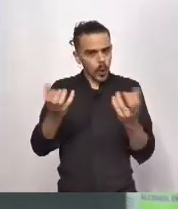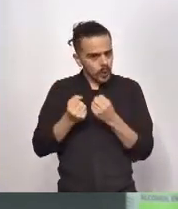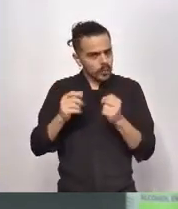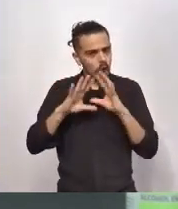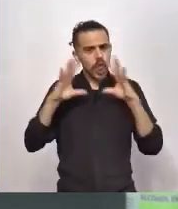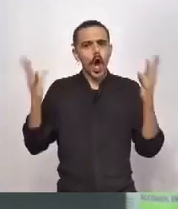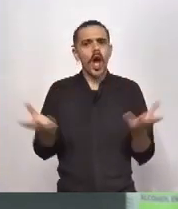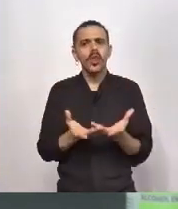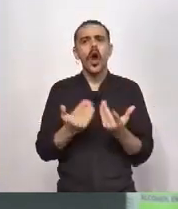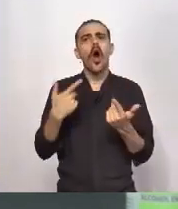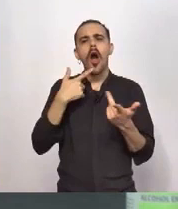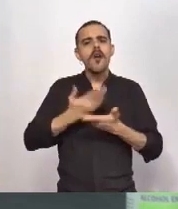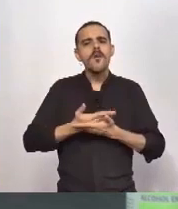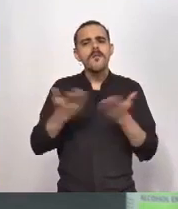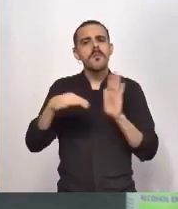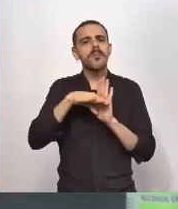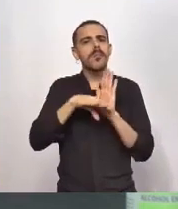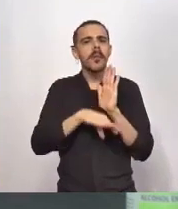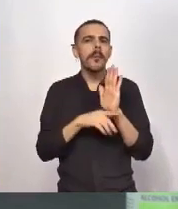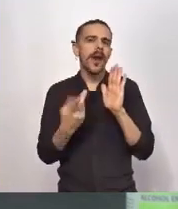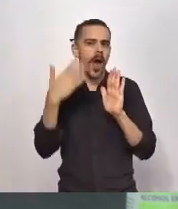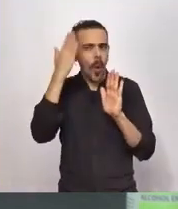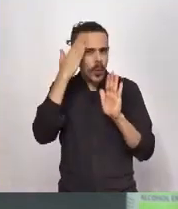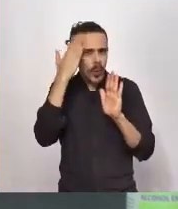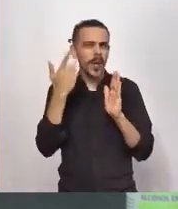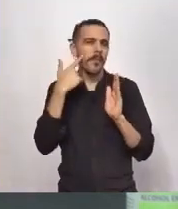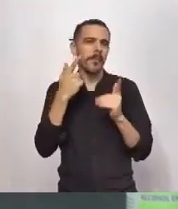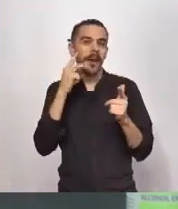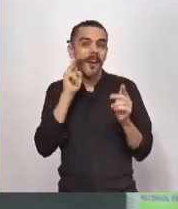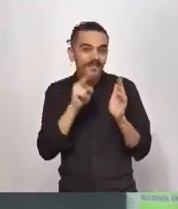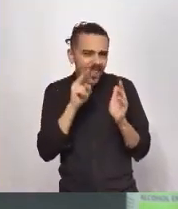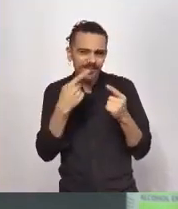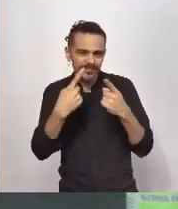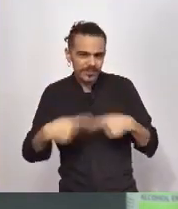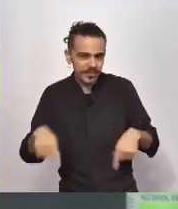oferta cultural virtual desde la página web de Cultura, que les recomiendo que entren, es